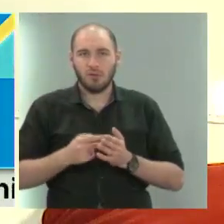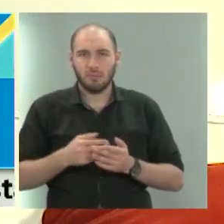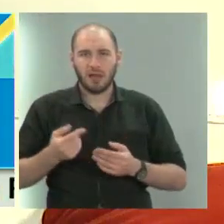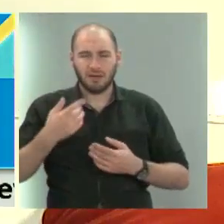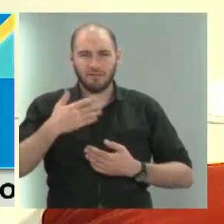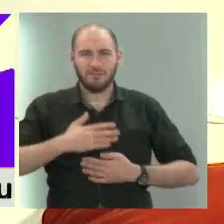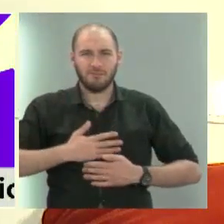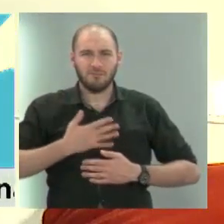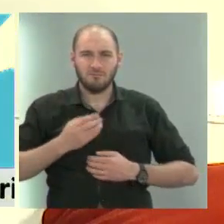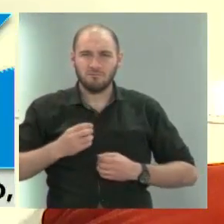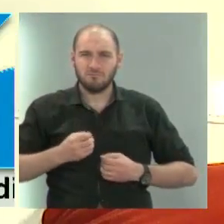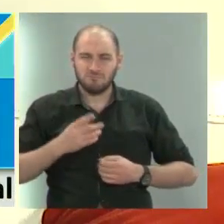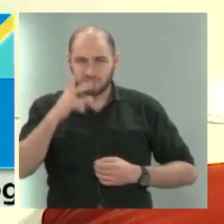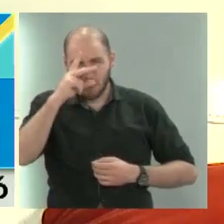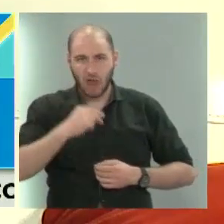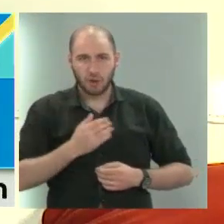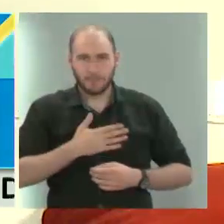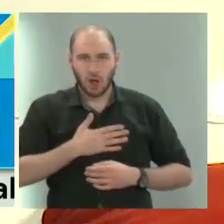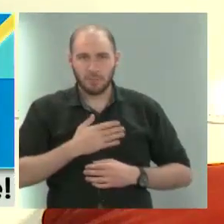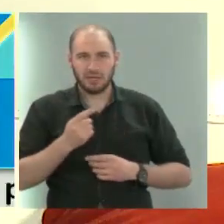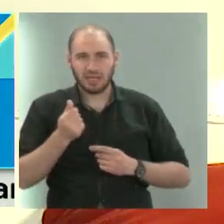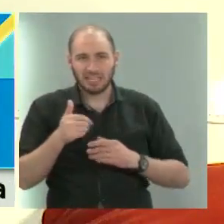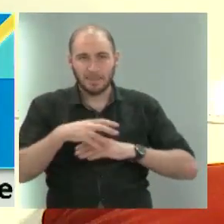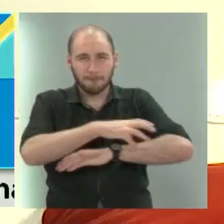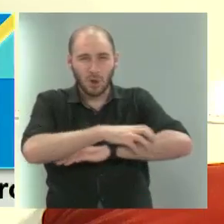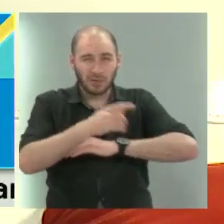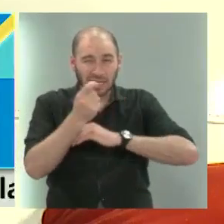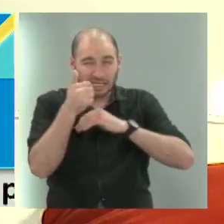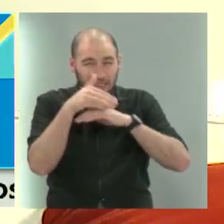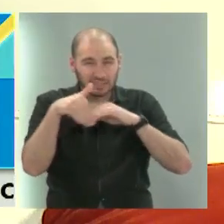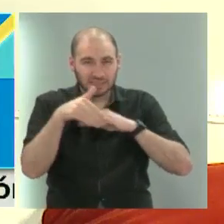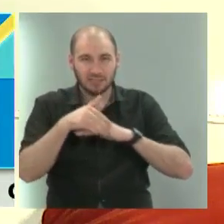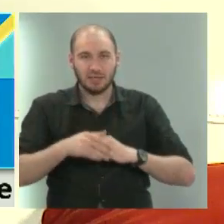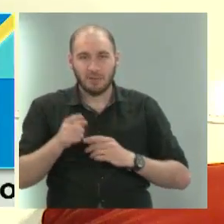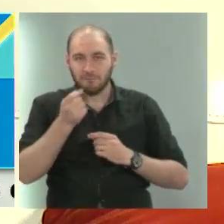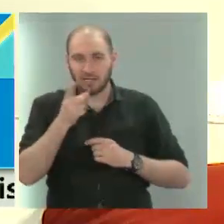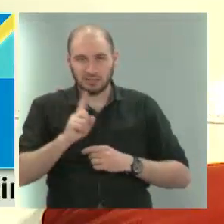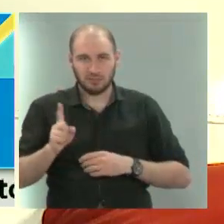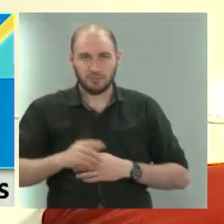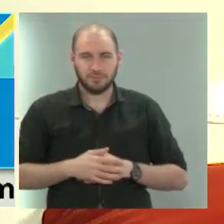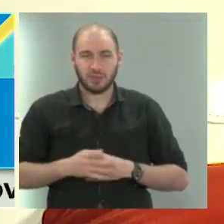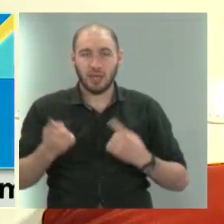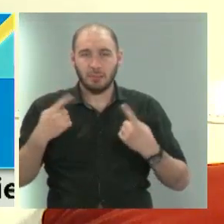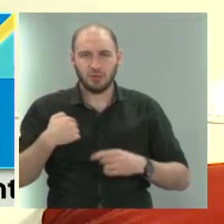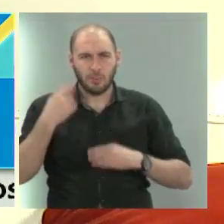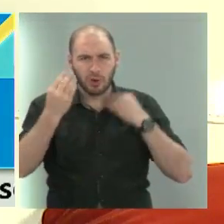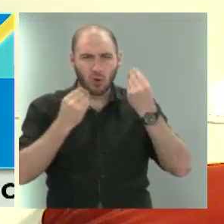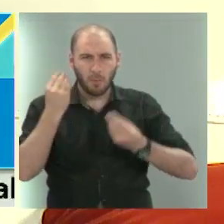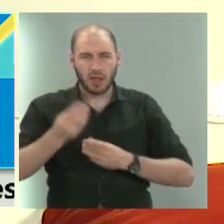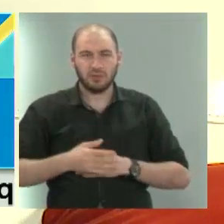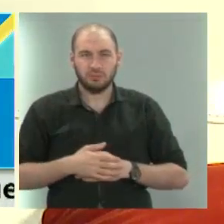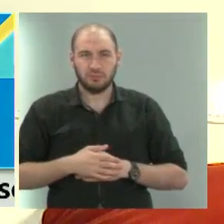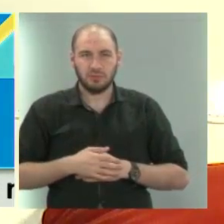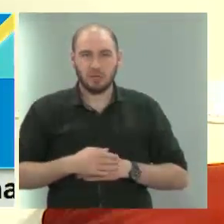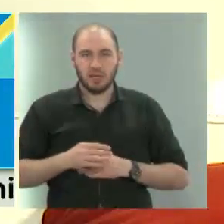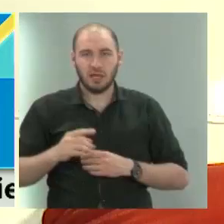autoestima directamente, ¿no? Saber que está por ahí cerquita de la línea de la pobreza un salario no es fácil, ¿no? Pero a mí me preocupa mucho en